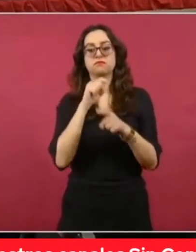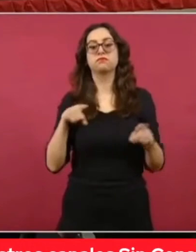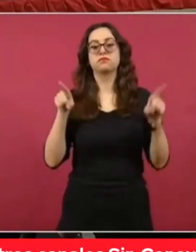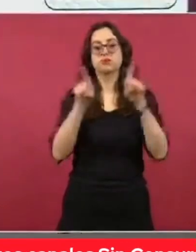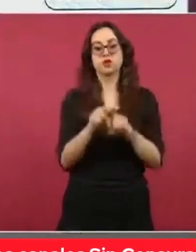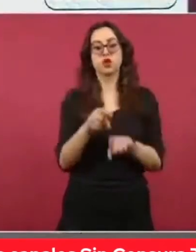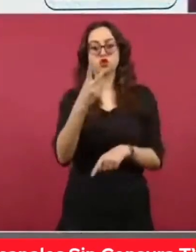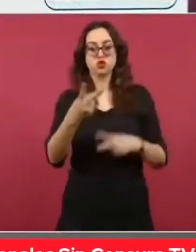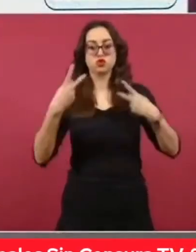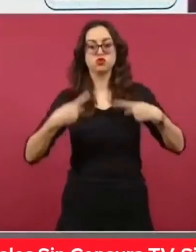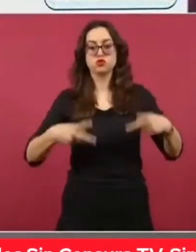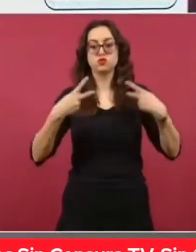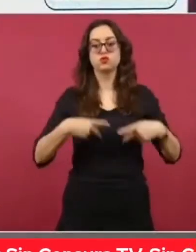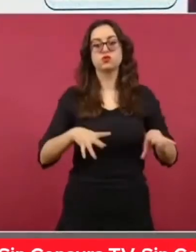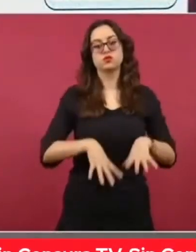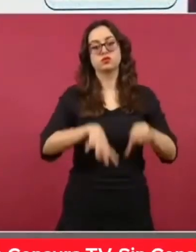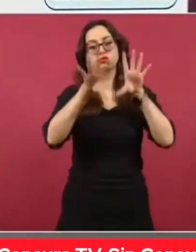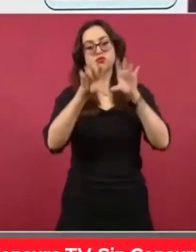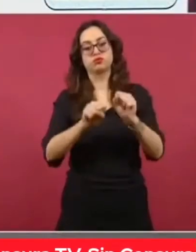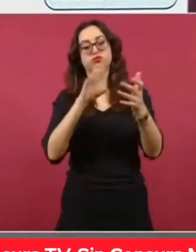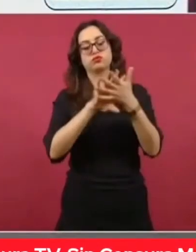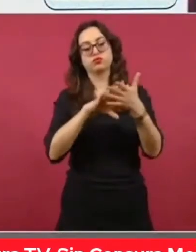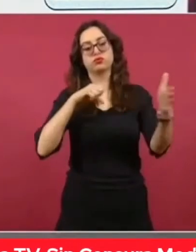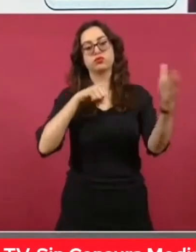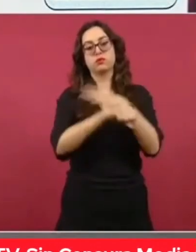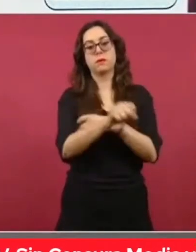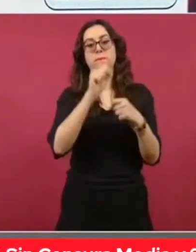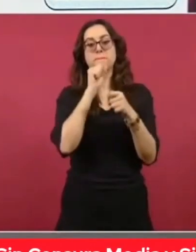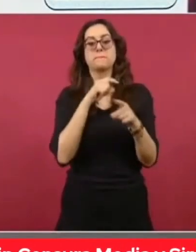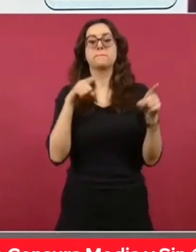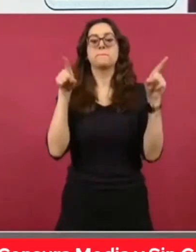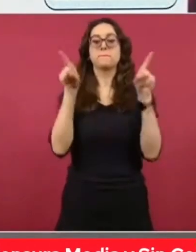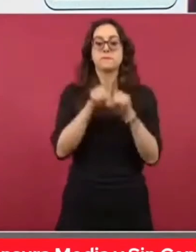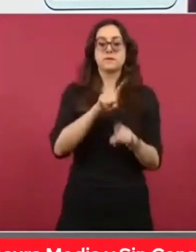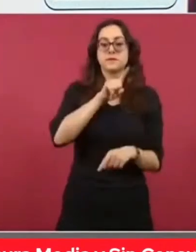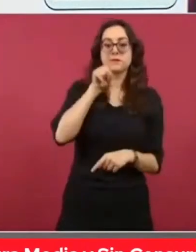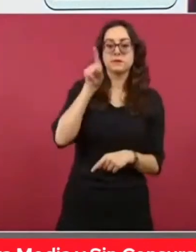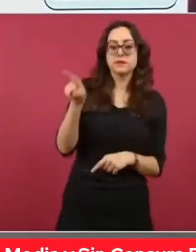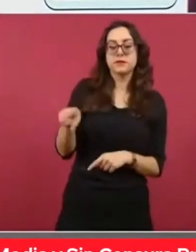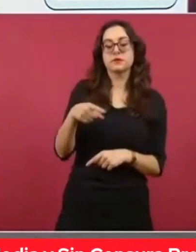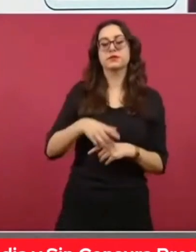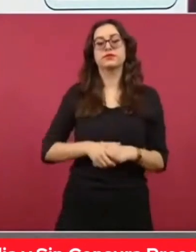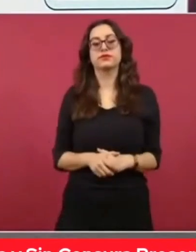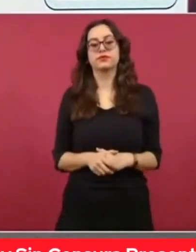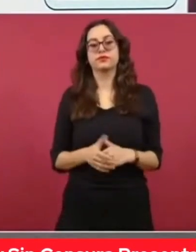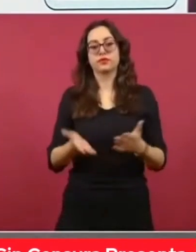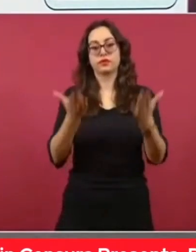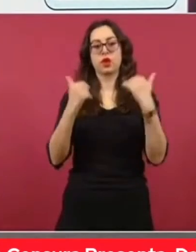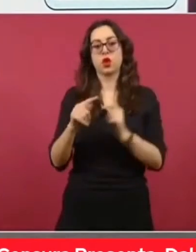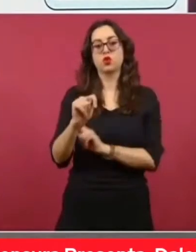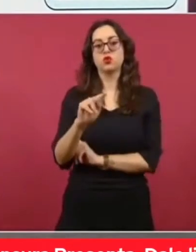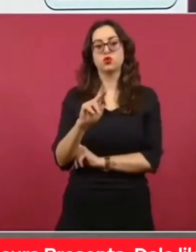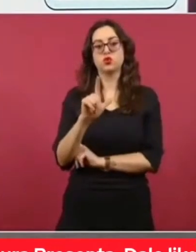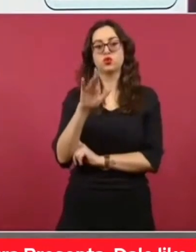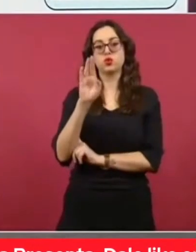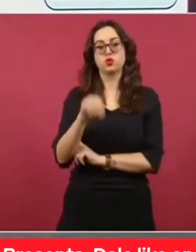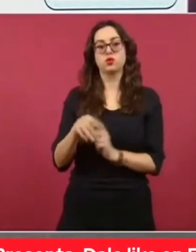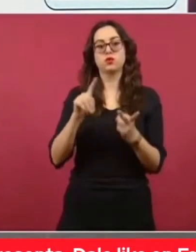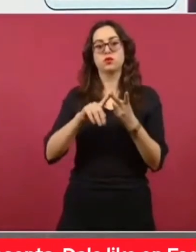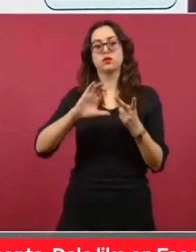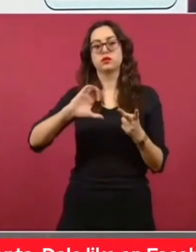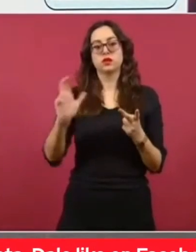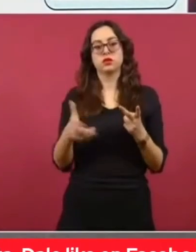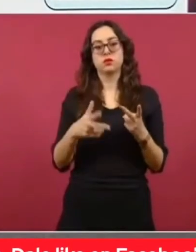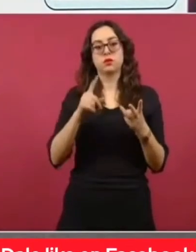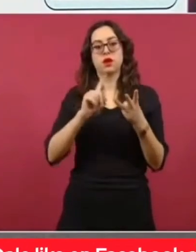y cartuchos en Tijuana también un detenido con armas y cargadores la que sigue en Tulum y Chetumal Y Quintana